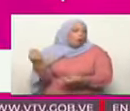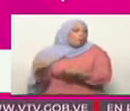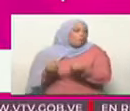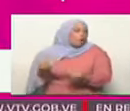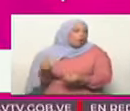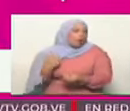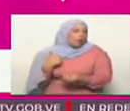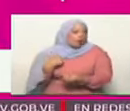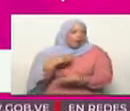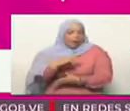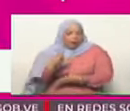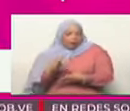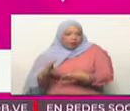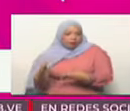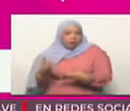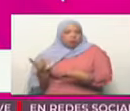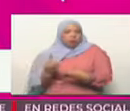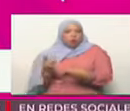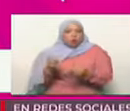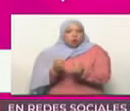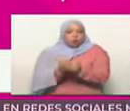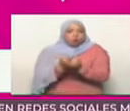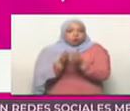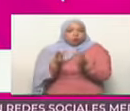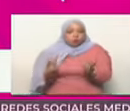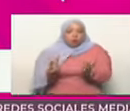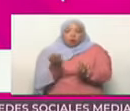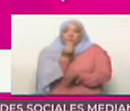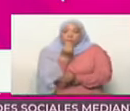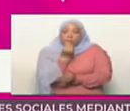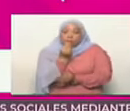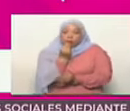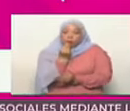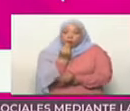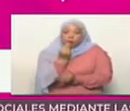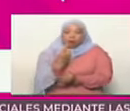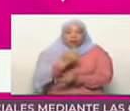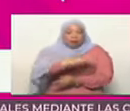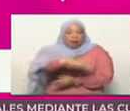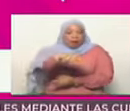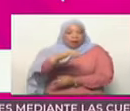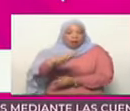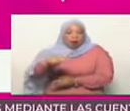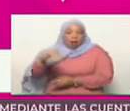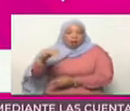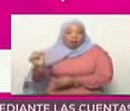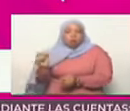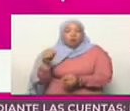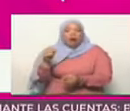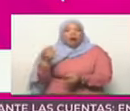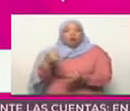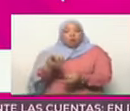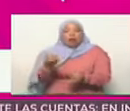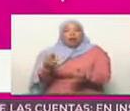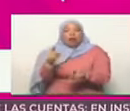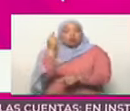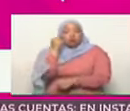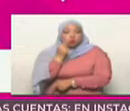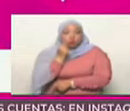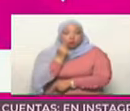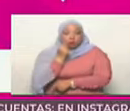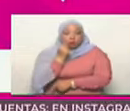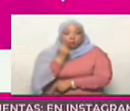¿Por qué influye ese periodo? ¿Por qué crece más rápido? Por la calidad del alimento que tenemos en el Golfo de Cariaco. Correcto. De hecho,